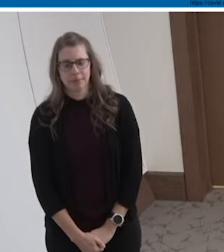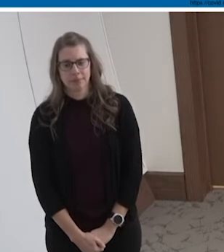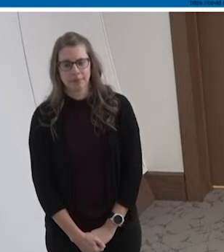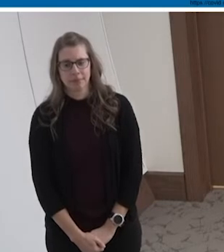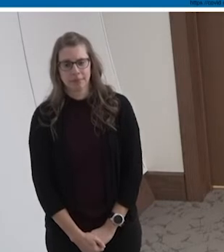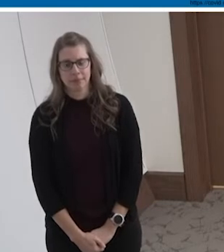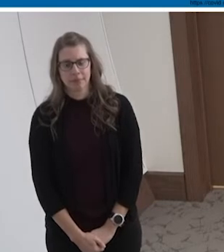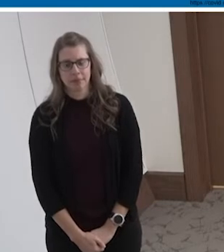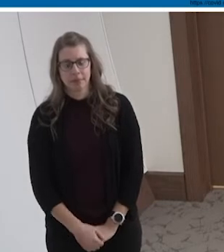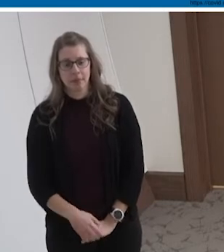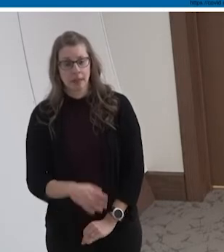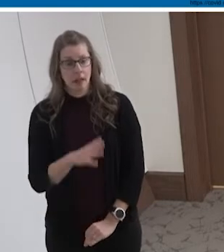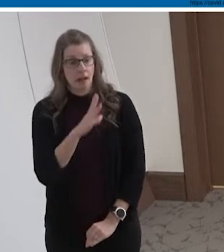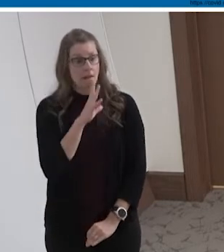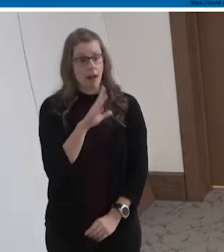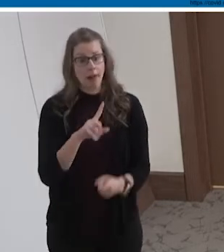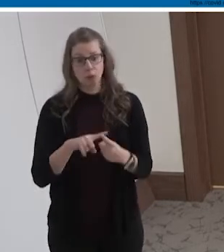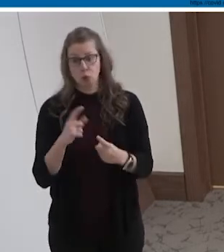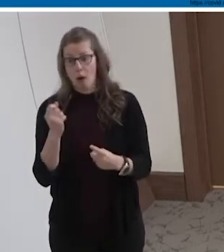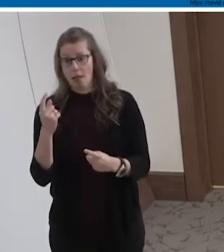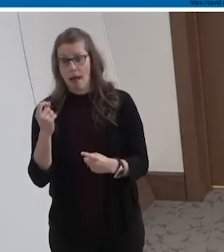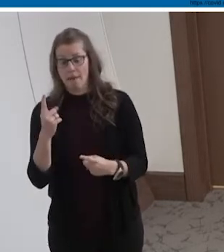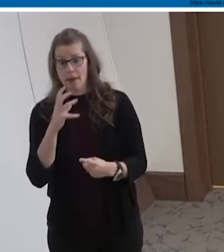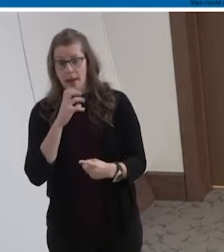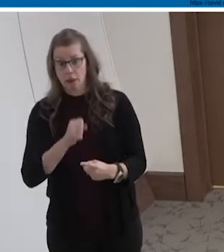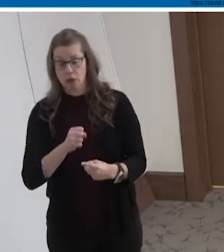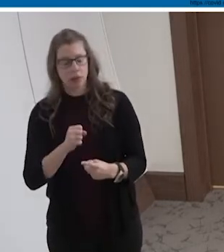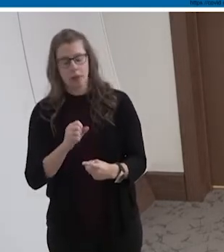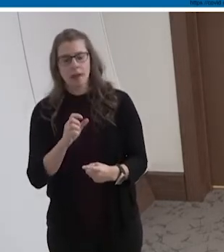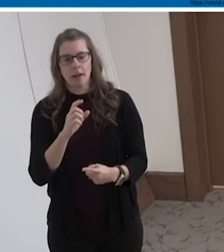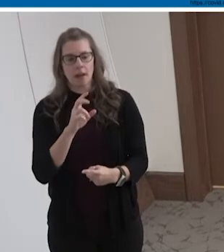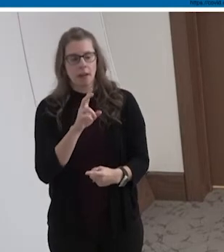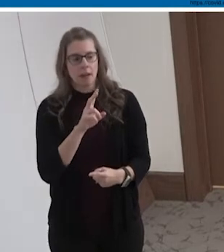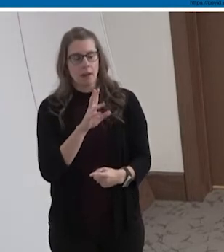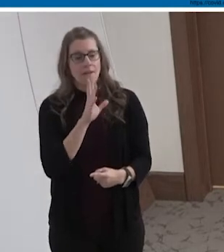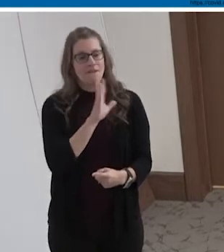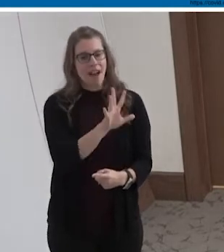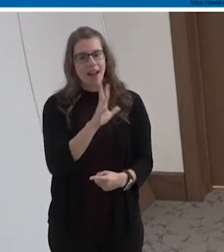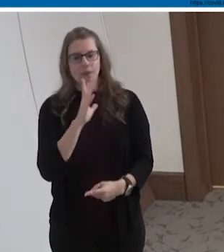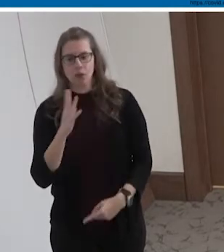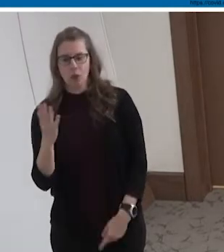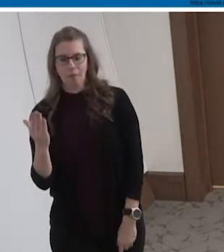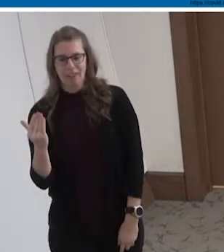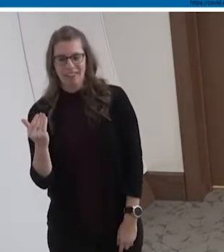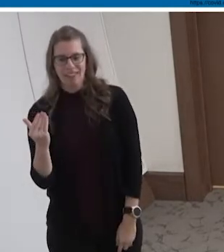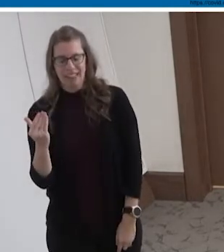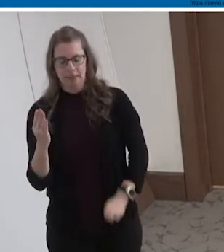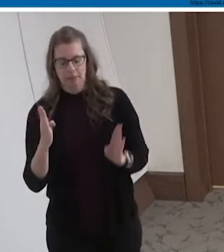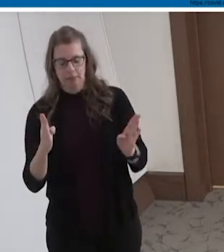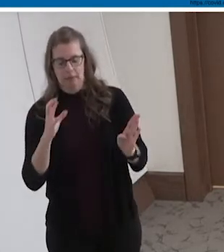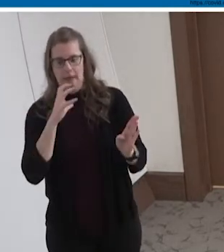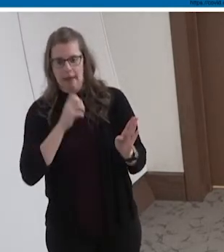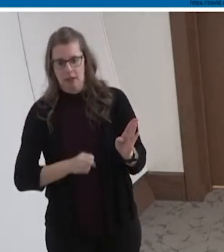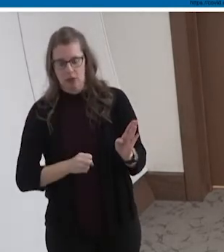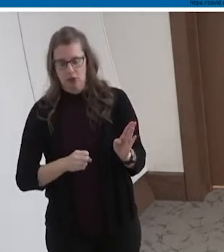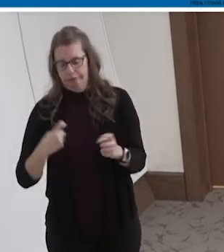11? 15. Oh, de 12 to 15? 5 to 15. De 15 a